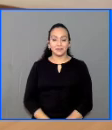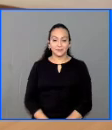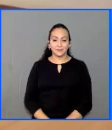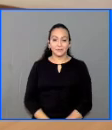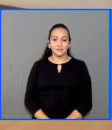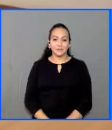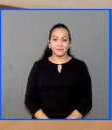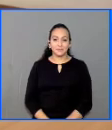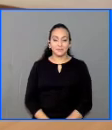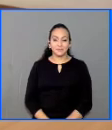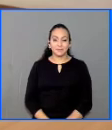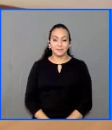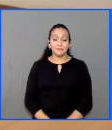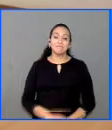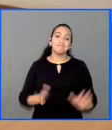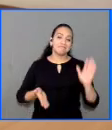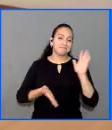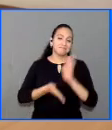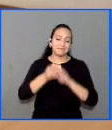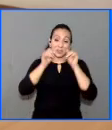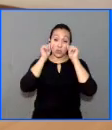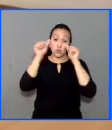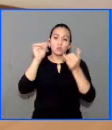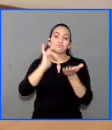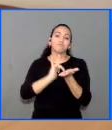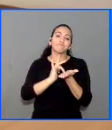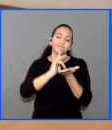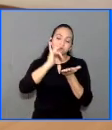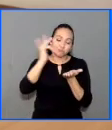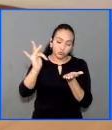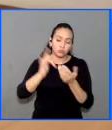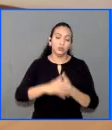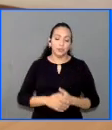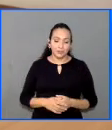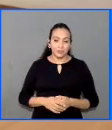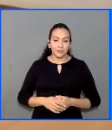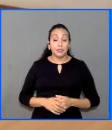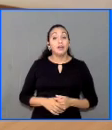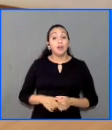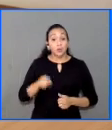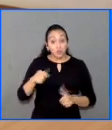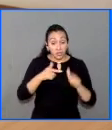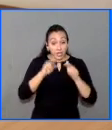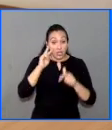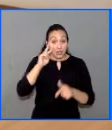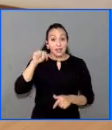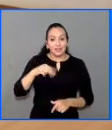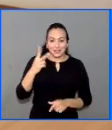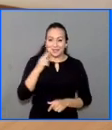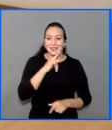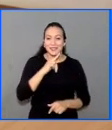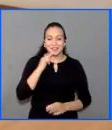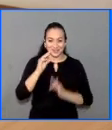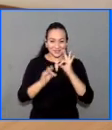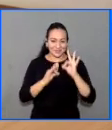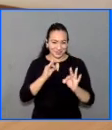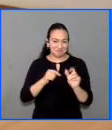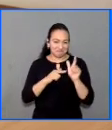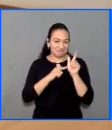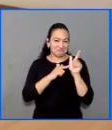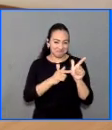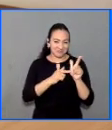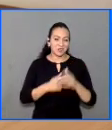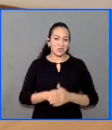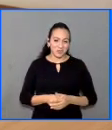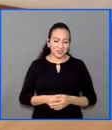Y ya nos vamos, como siempre, muchas gracias por haber estado con nosotros. Manténgase pendiente de esta señal. Lo invito a mantenerse, por supuesto, en nuestra señal